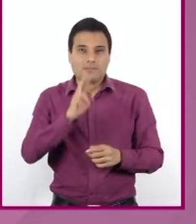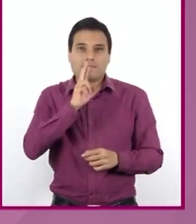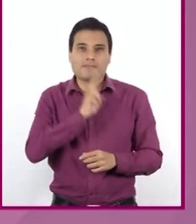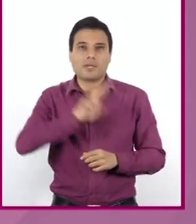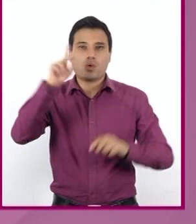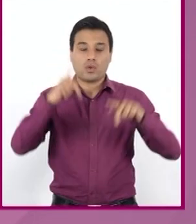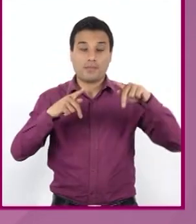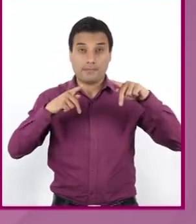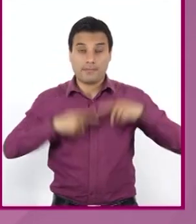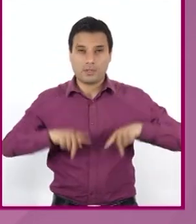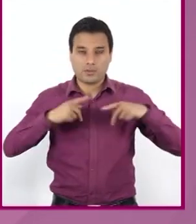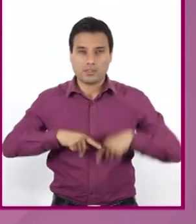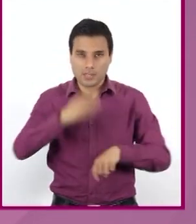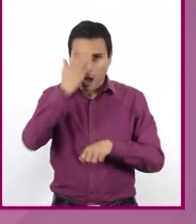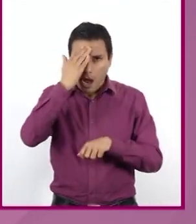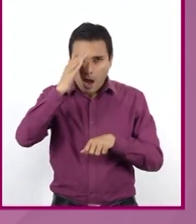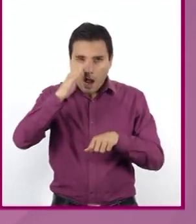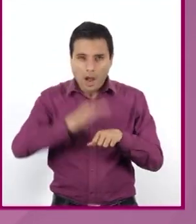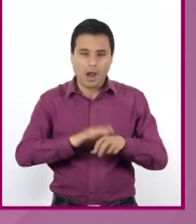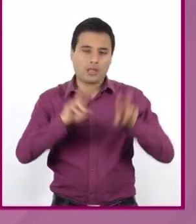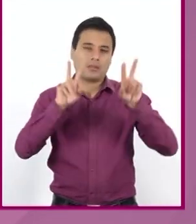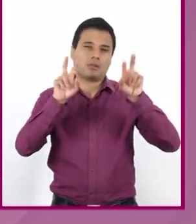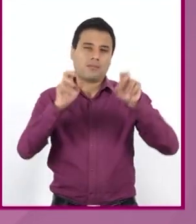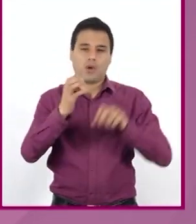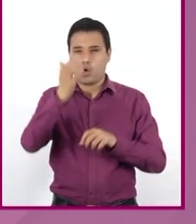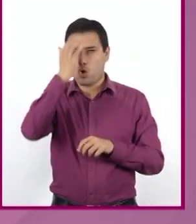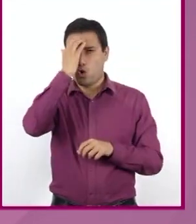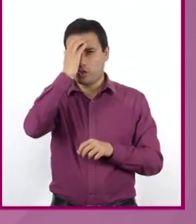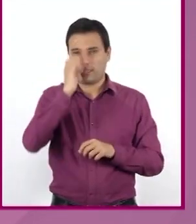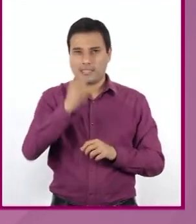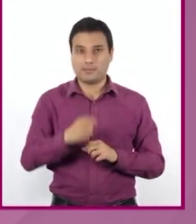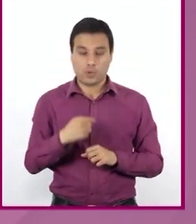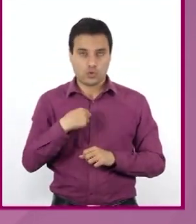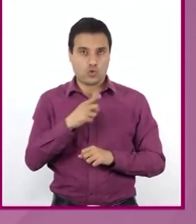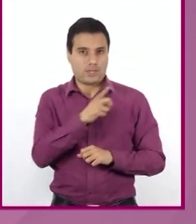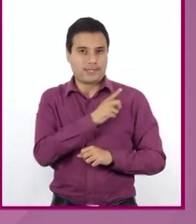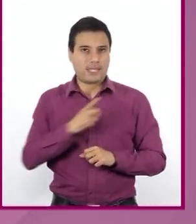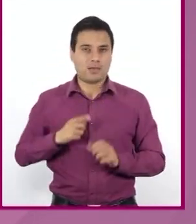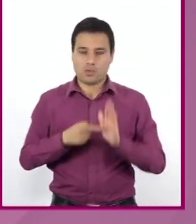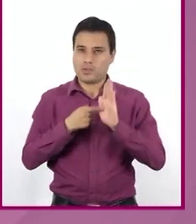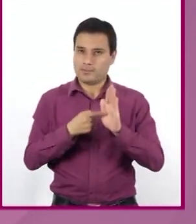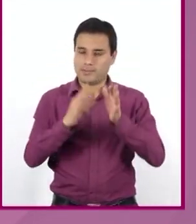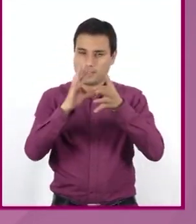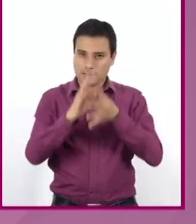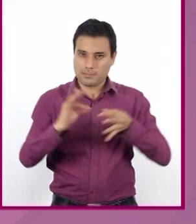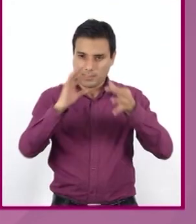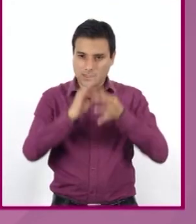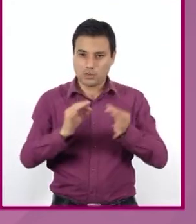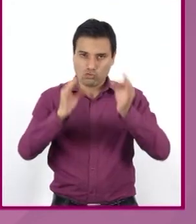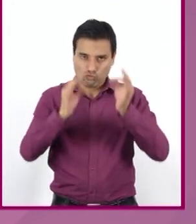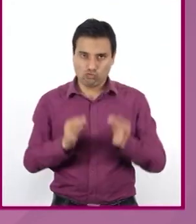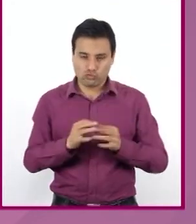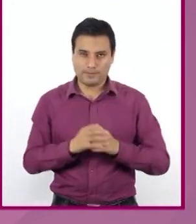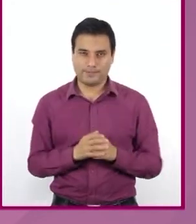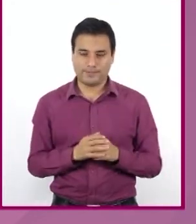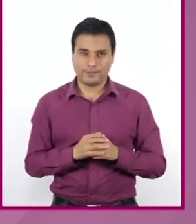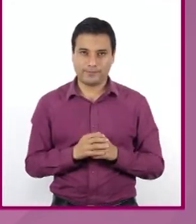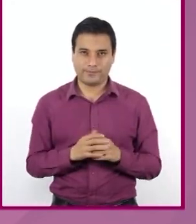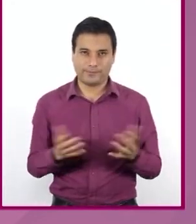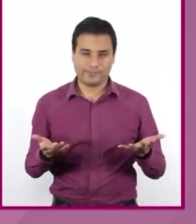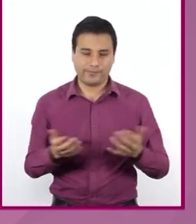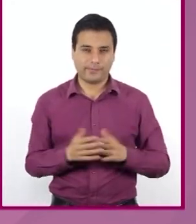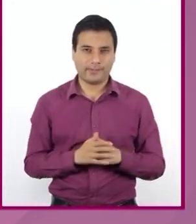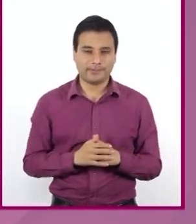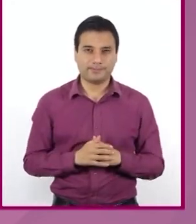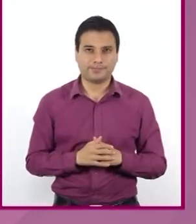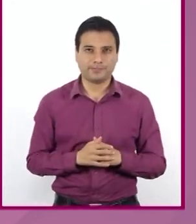mensaje claro y contundente al exponerlo correcta y adecuadamente para dar a conocer el mensaje. Por la situación